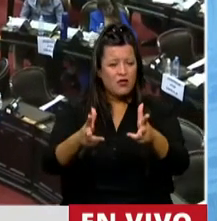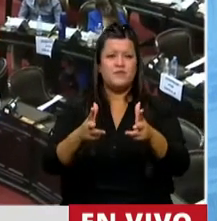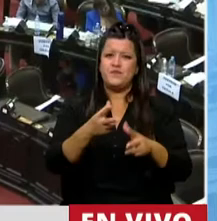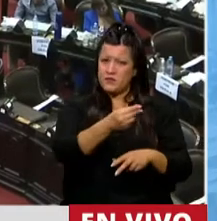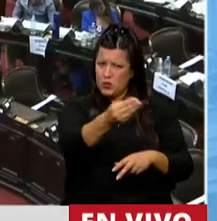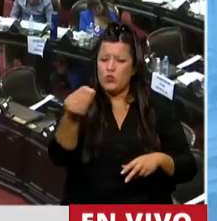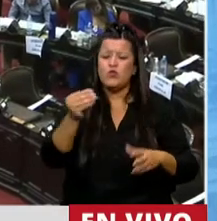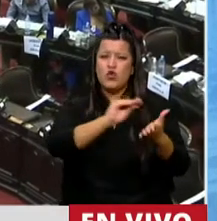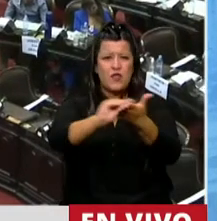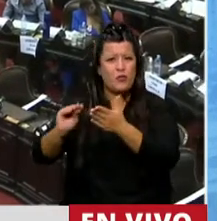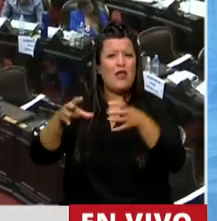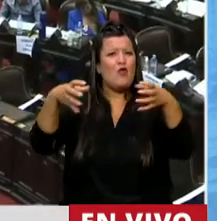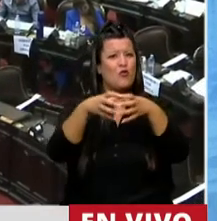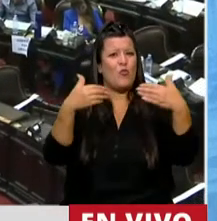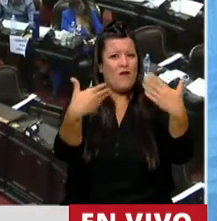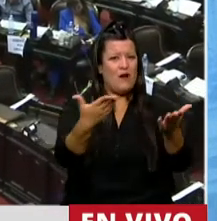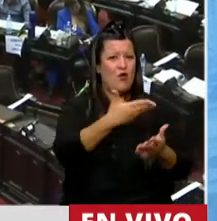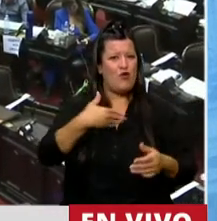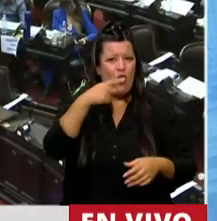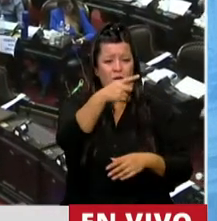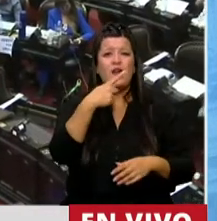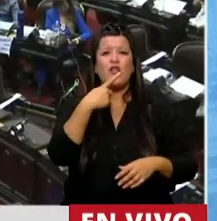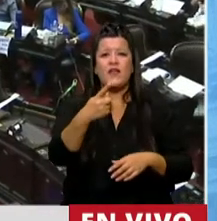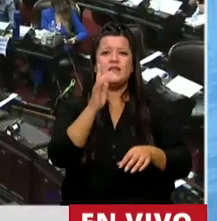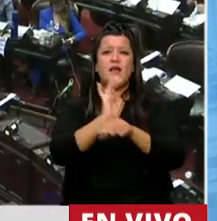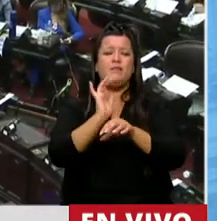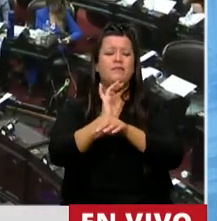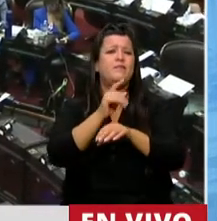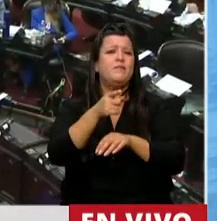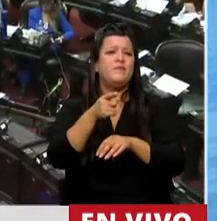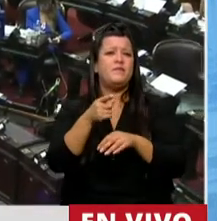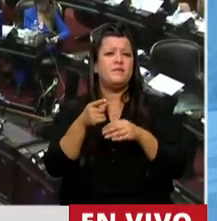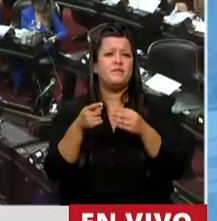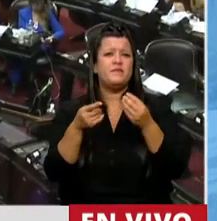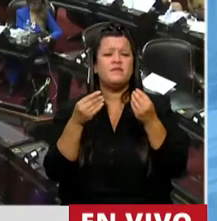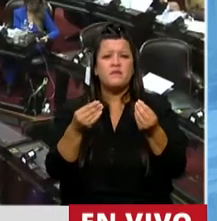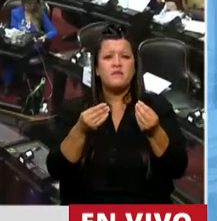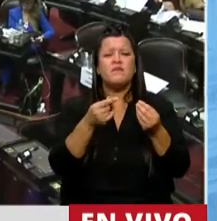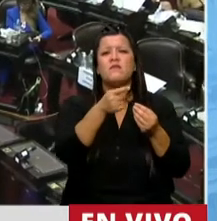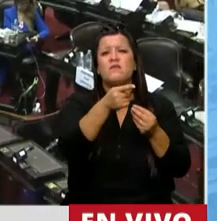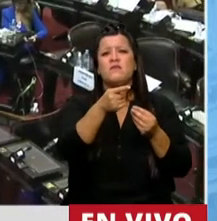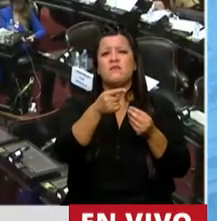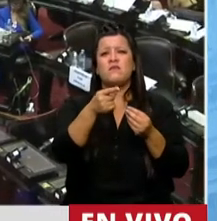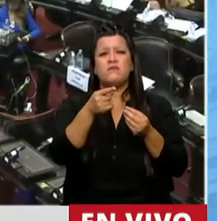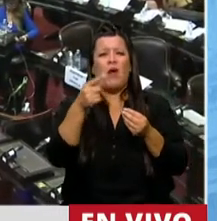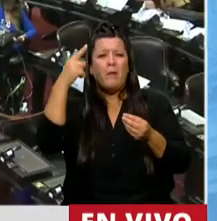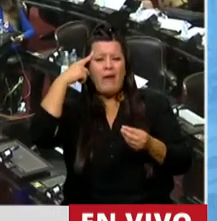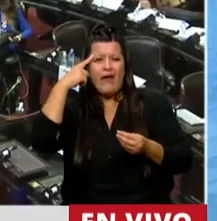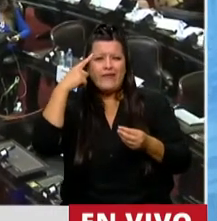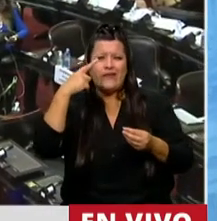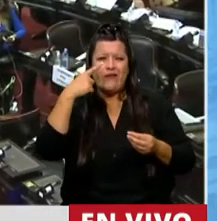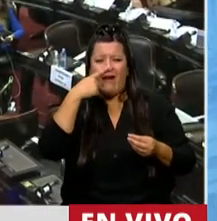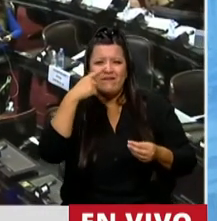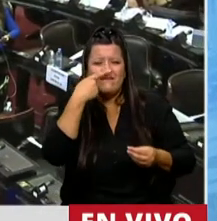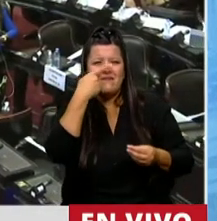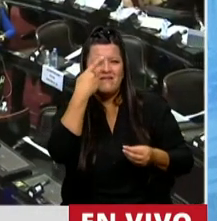como han dicho varios diputados del oficialismo, a hacer el carry trade, atraídos por el clima especulativo del